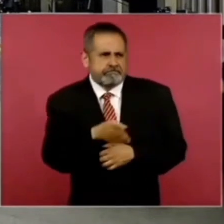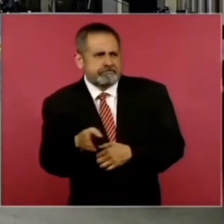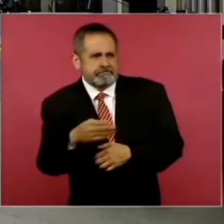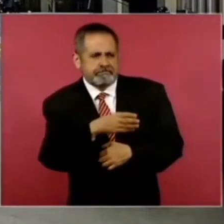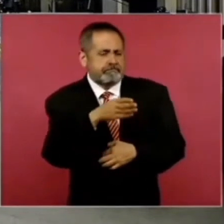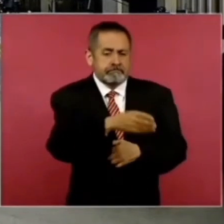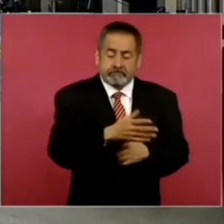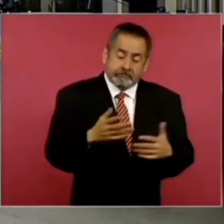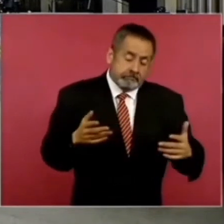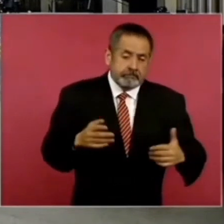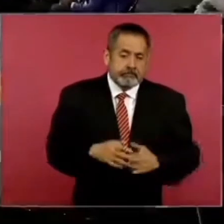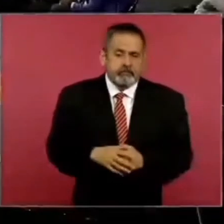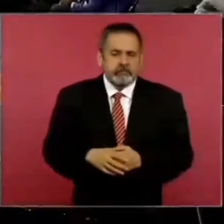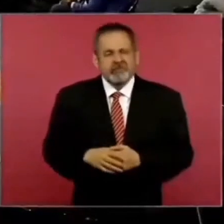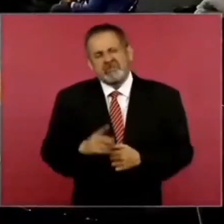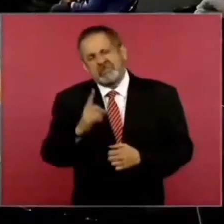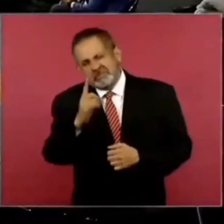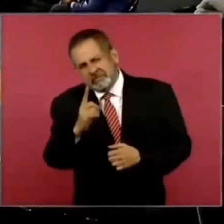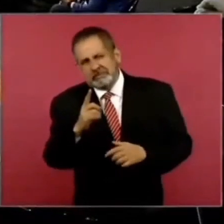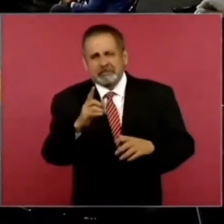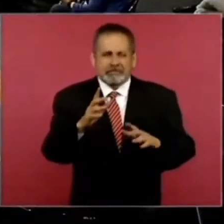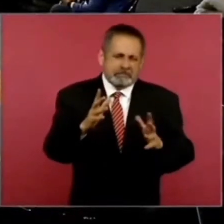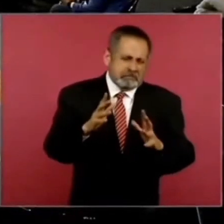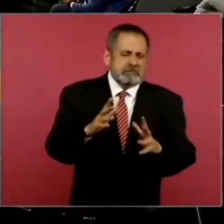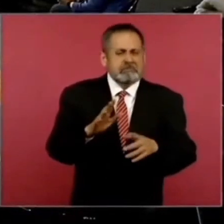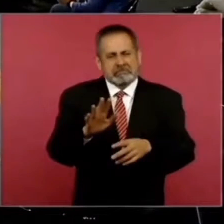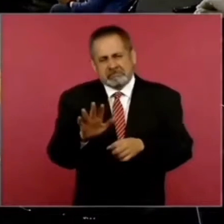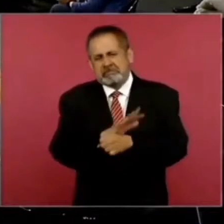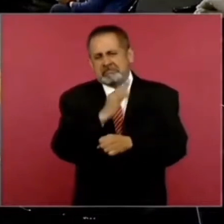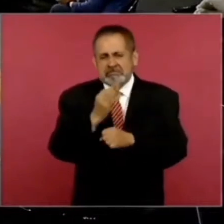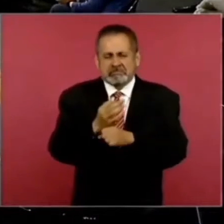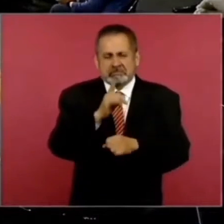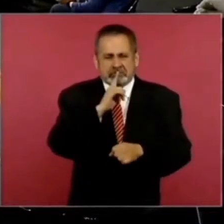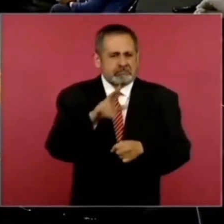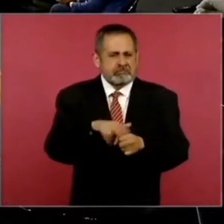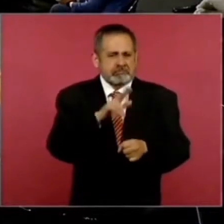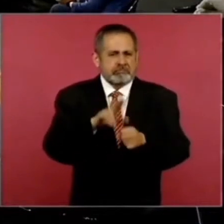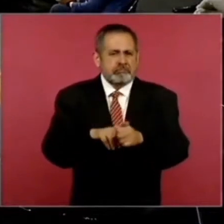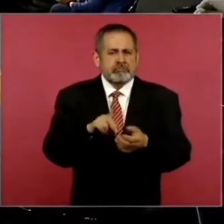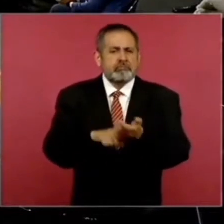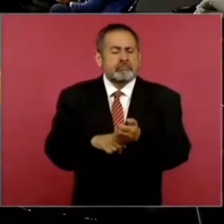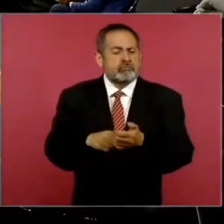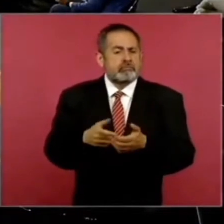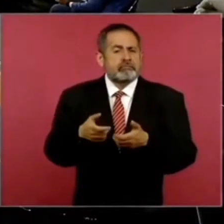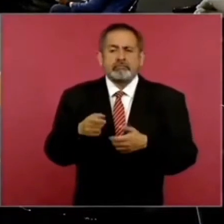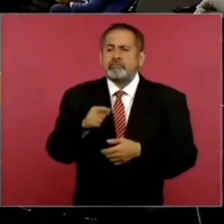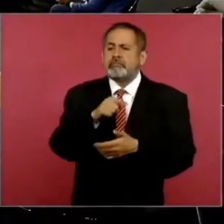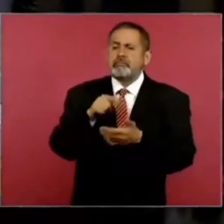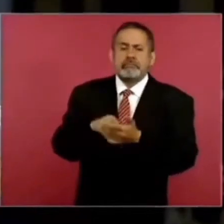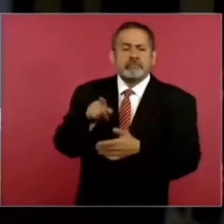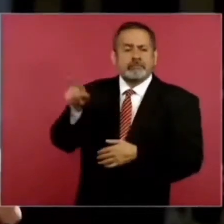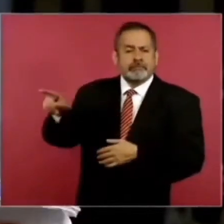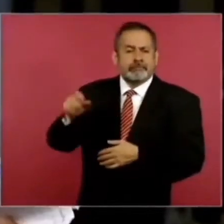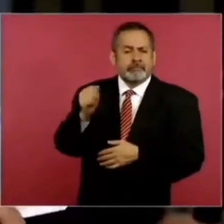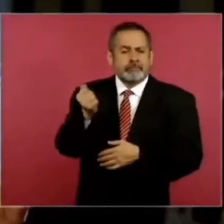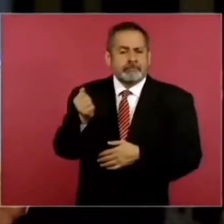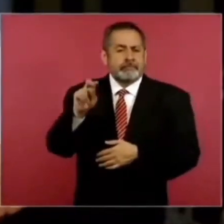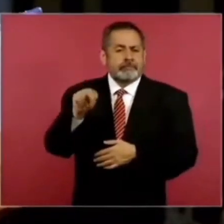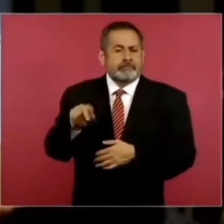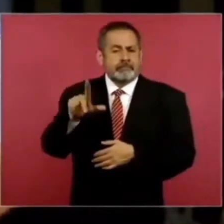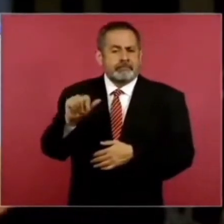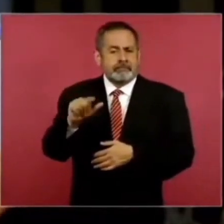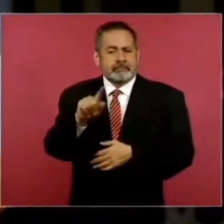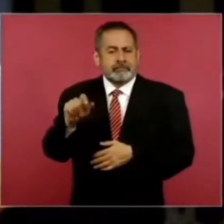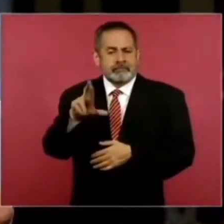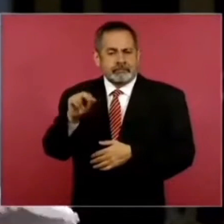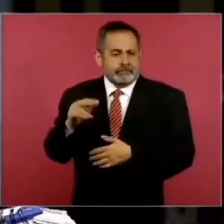el único que está así en una zona es el que está en San Lázaro, ¿no? Pero todos los demás,